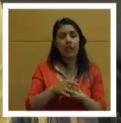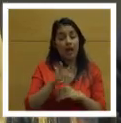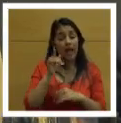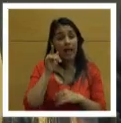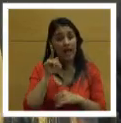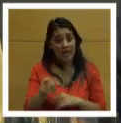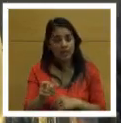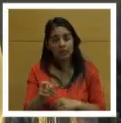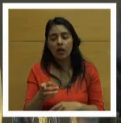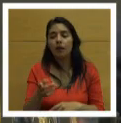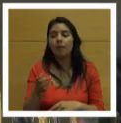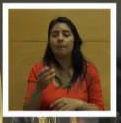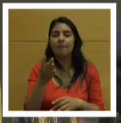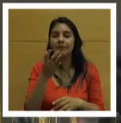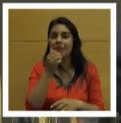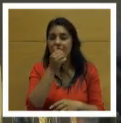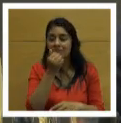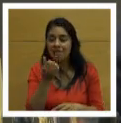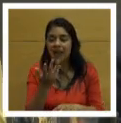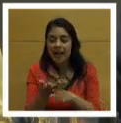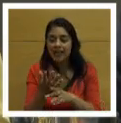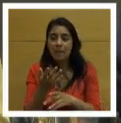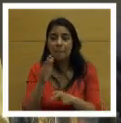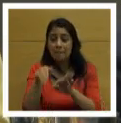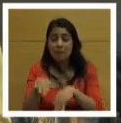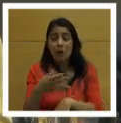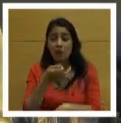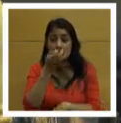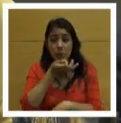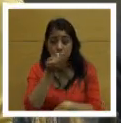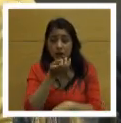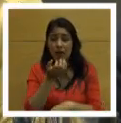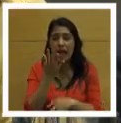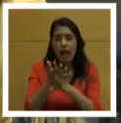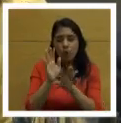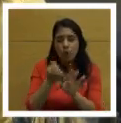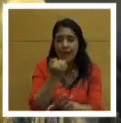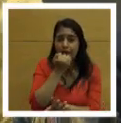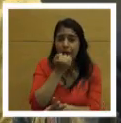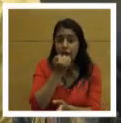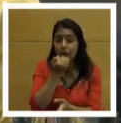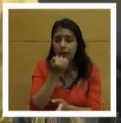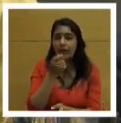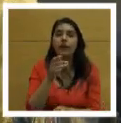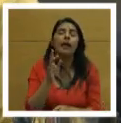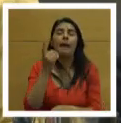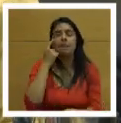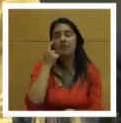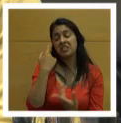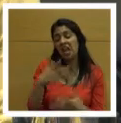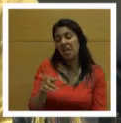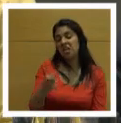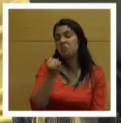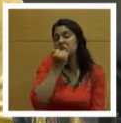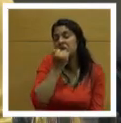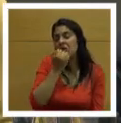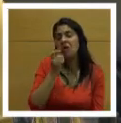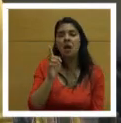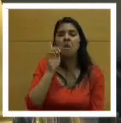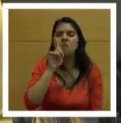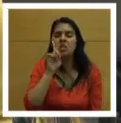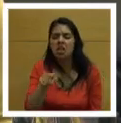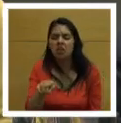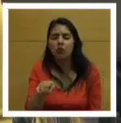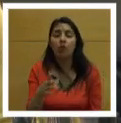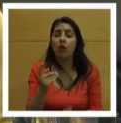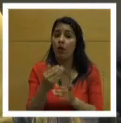esas inconsistencias no es porque la víctima haya estado mintiendo, porque también podría haber un prejuicio en el sentido, bueno, está mintiendo porque no está diciendo lo mismo que